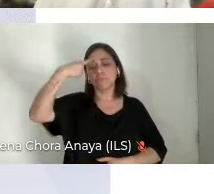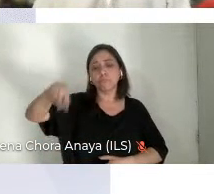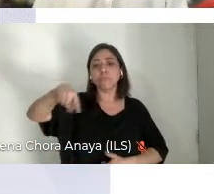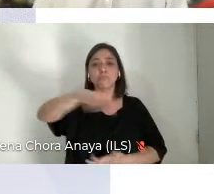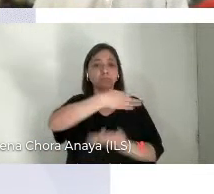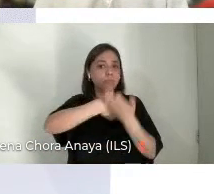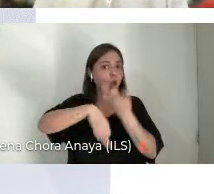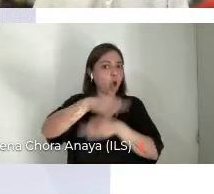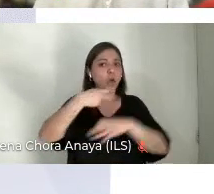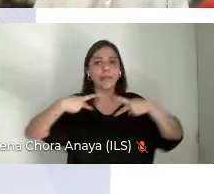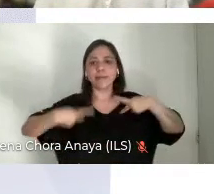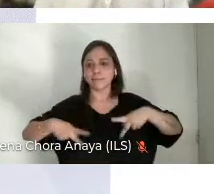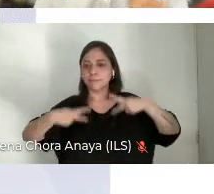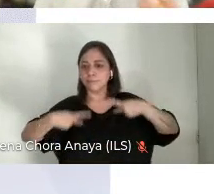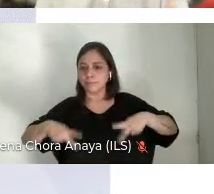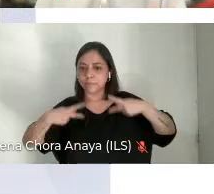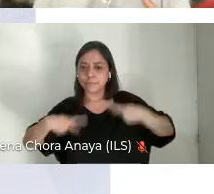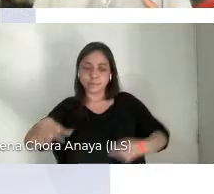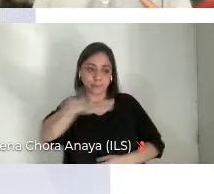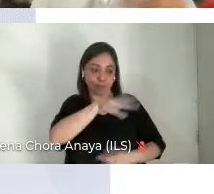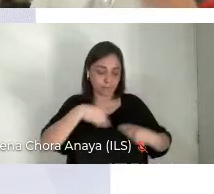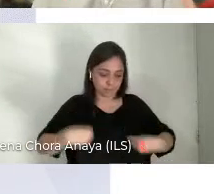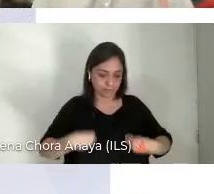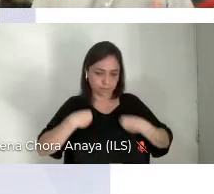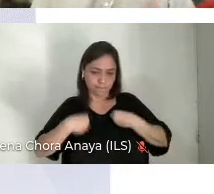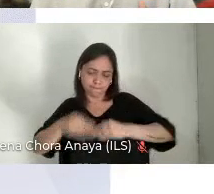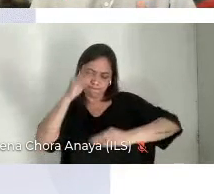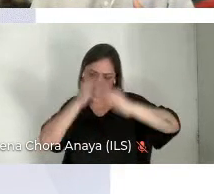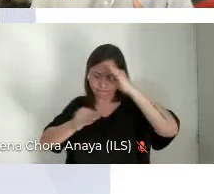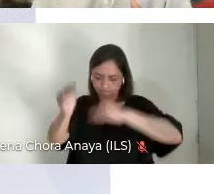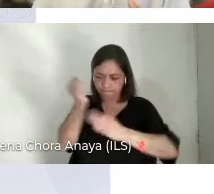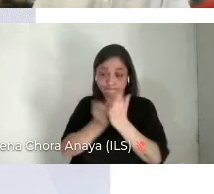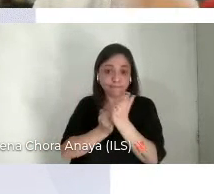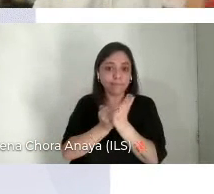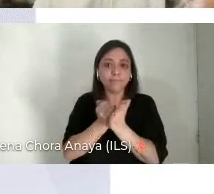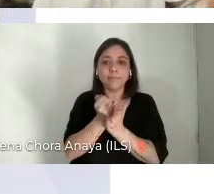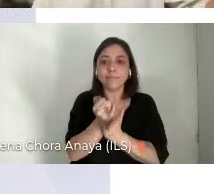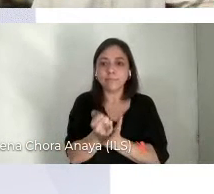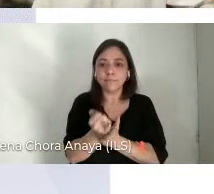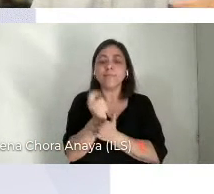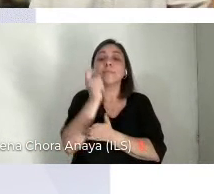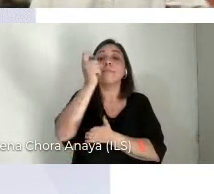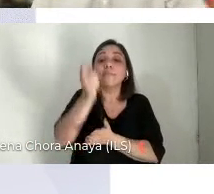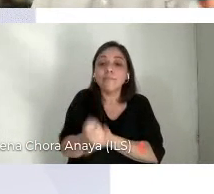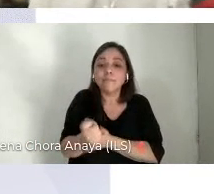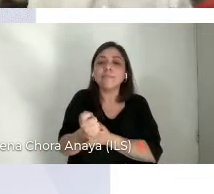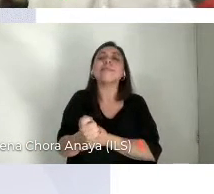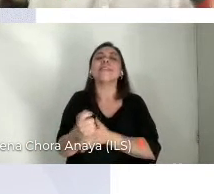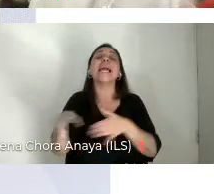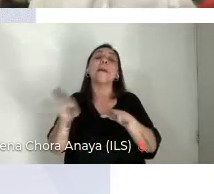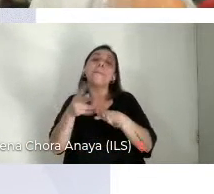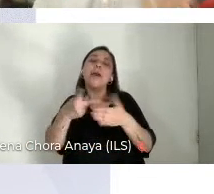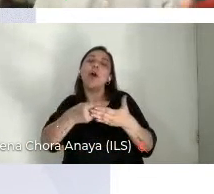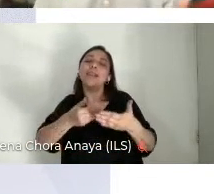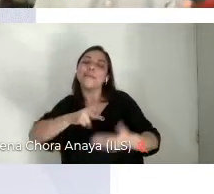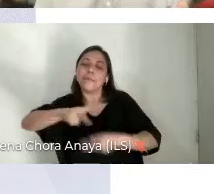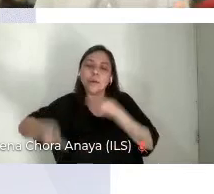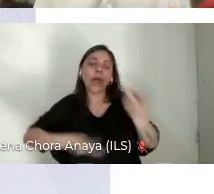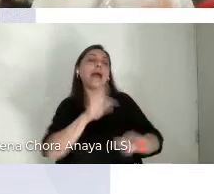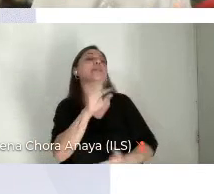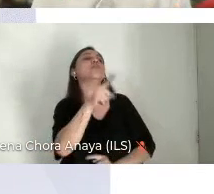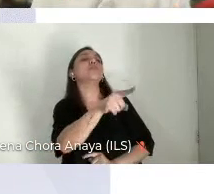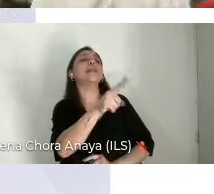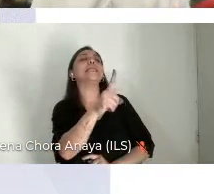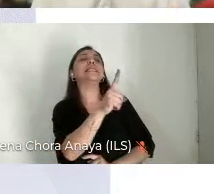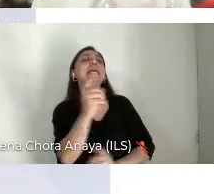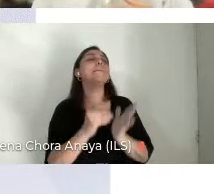poblacionales tomaran decisiones bajo una pregunta teórica donde le decíamos a todo el mundo: si usted tuviera $100 millones, ¿en qué invertiría en